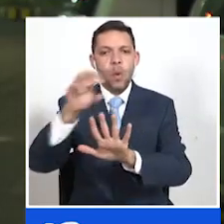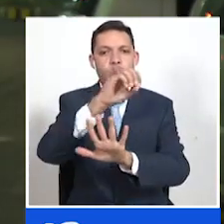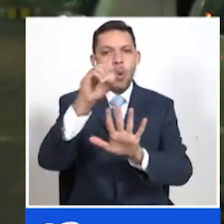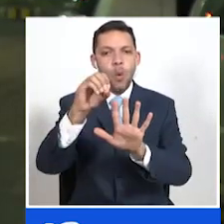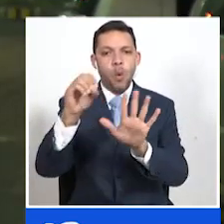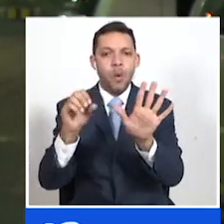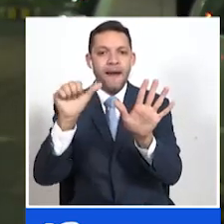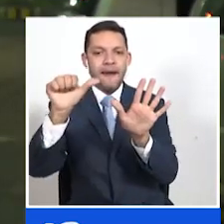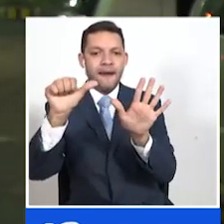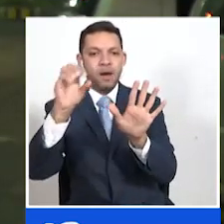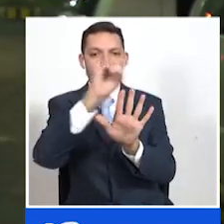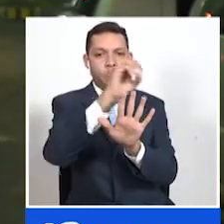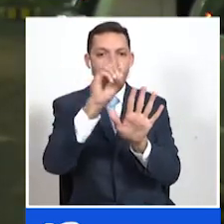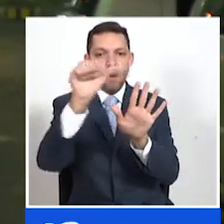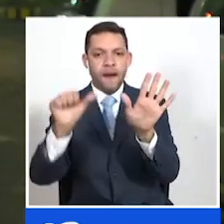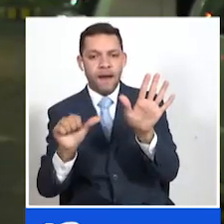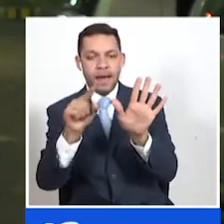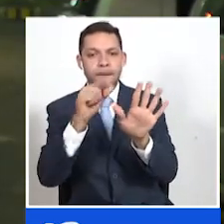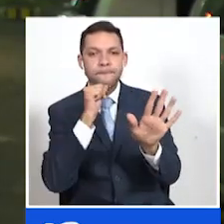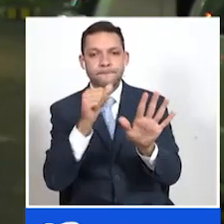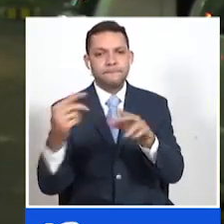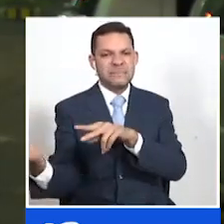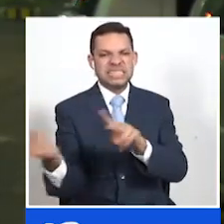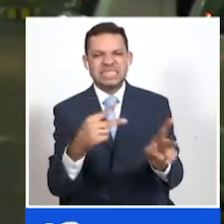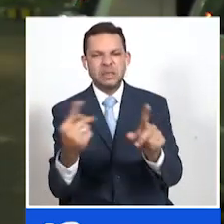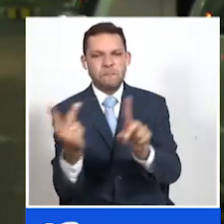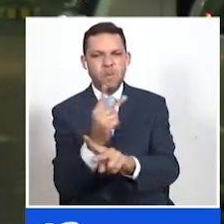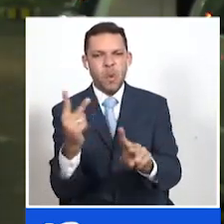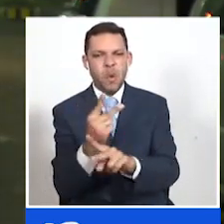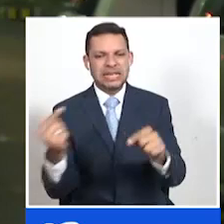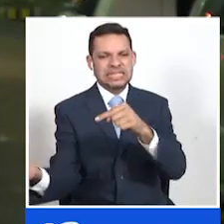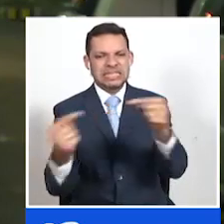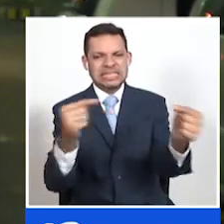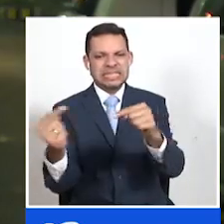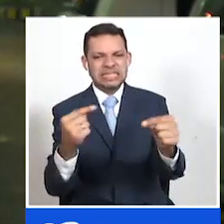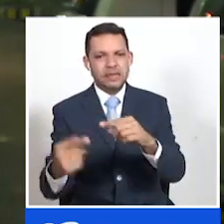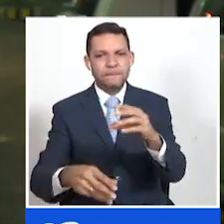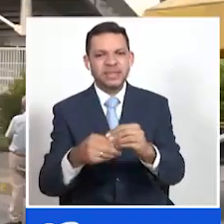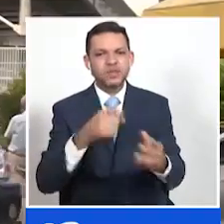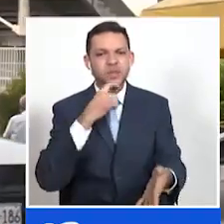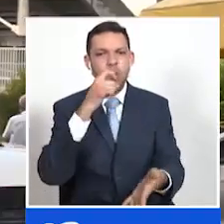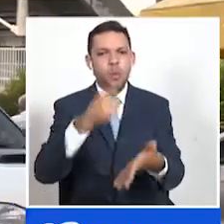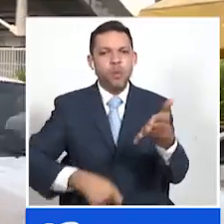patrulla de la policía terminó con los vidrios rotos y además 11 personas con comparendos.